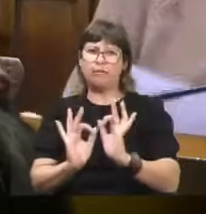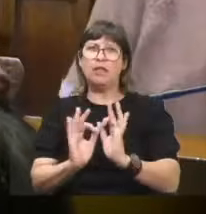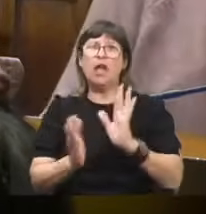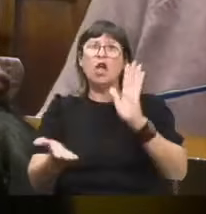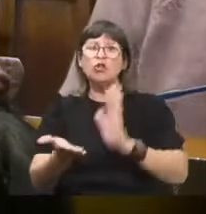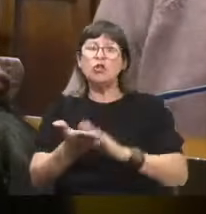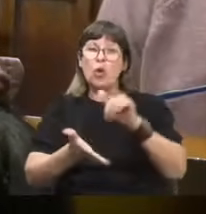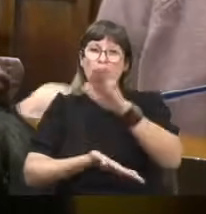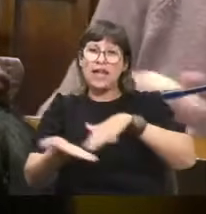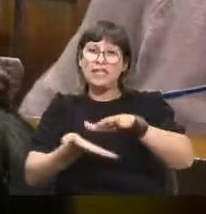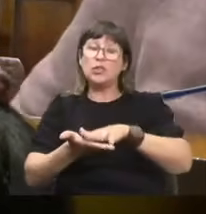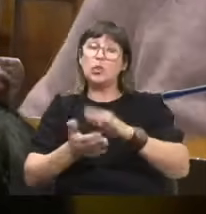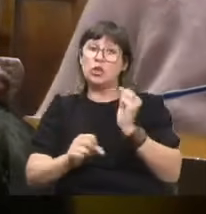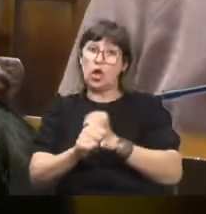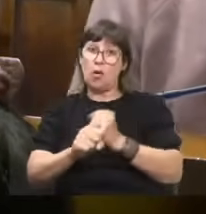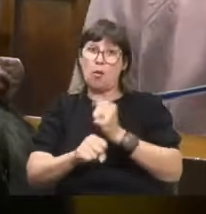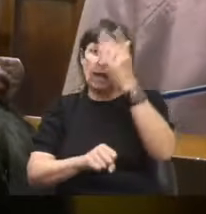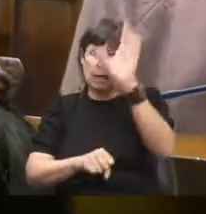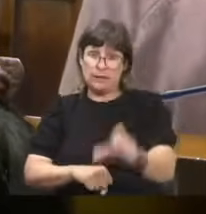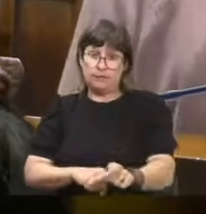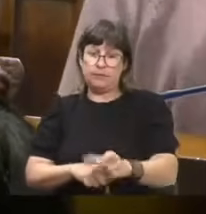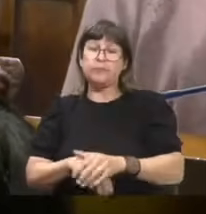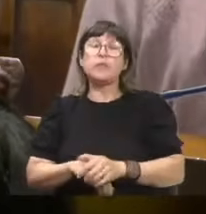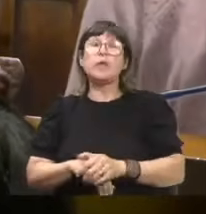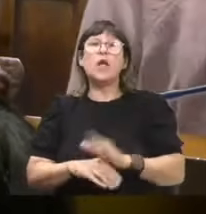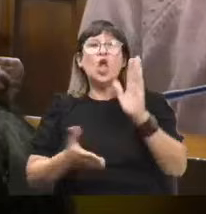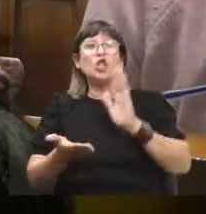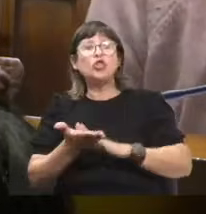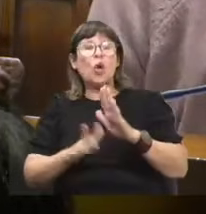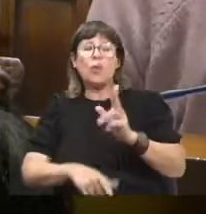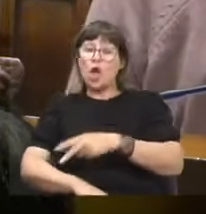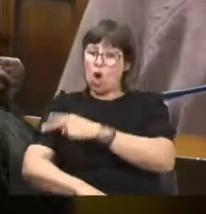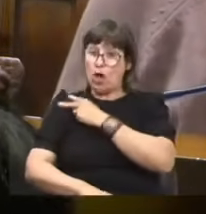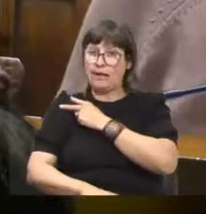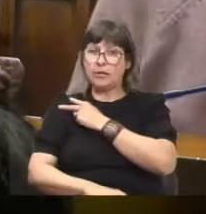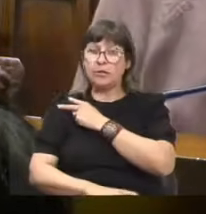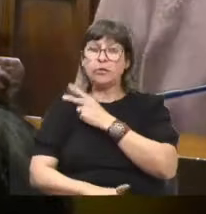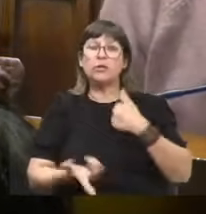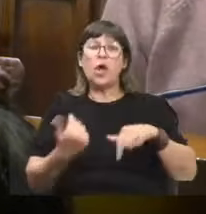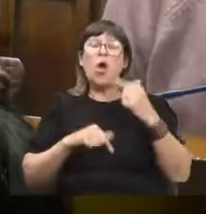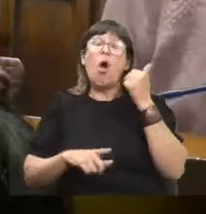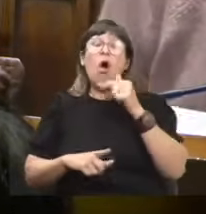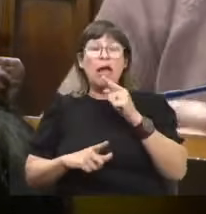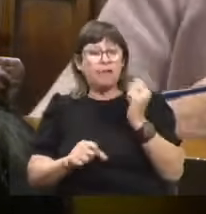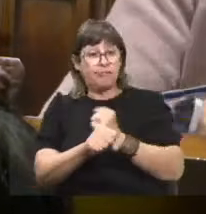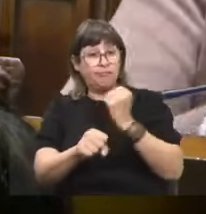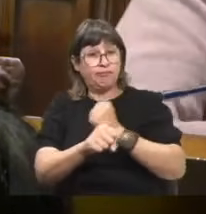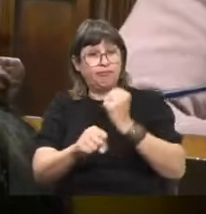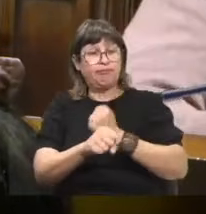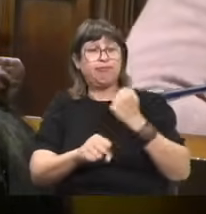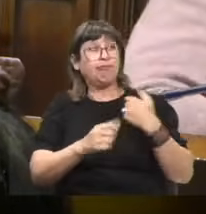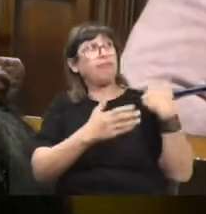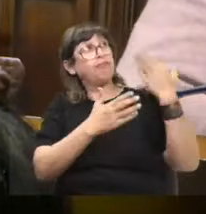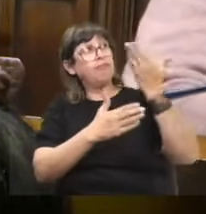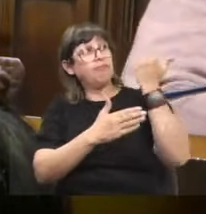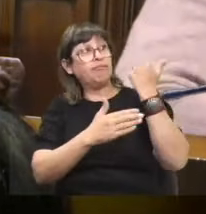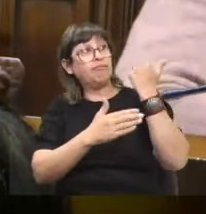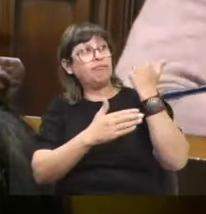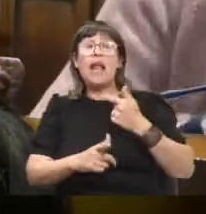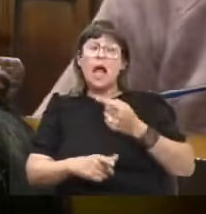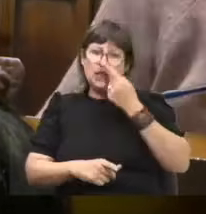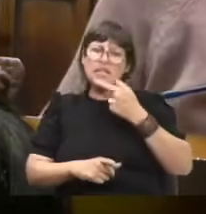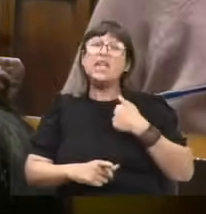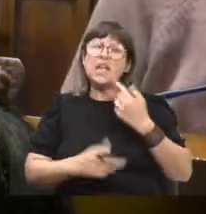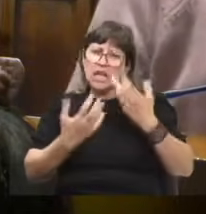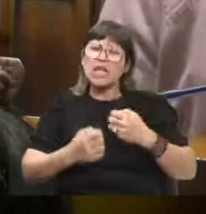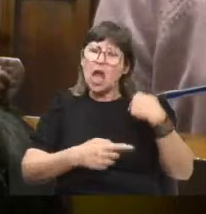su situación laboral. Respecto de los cargos que desempeñaba y eran de interés continuar